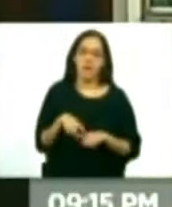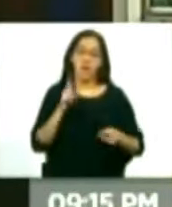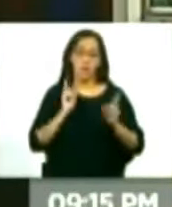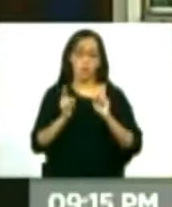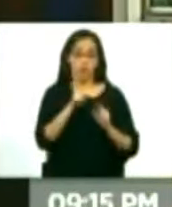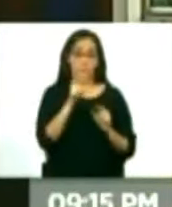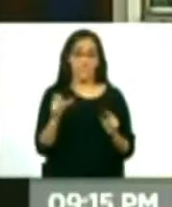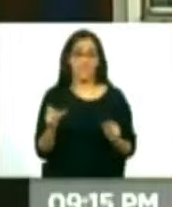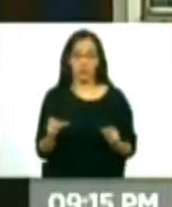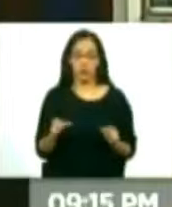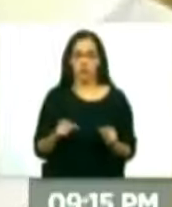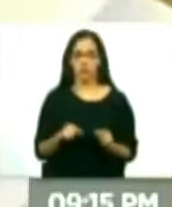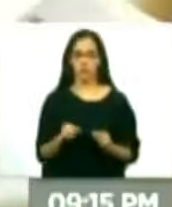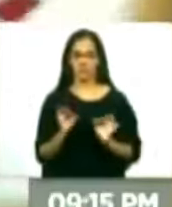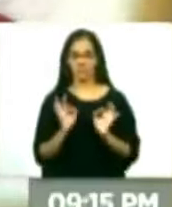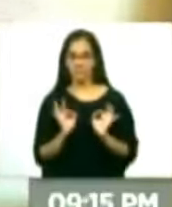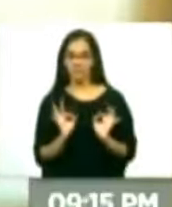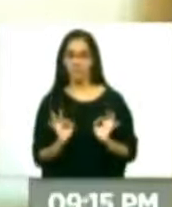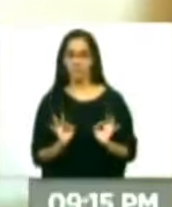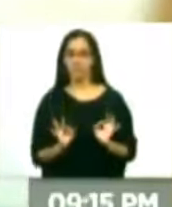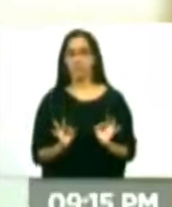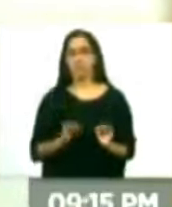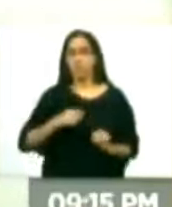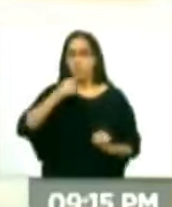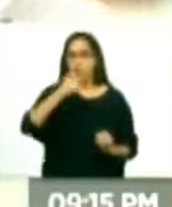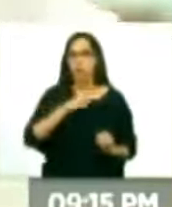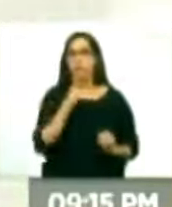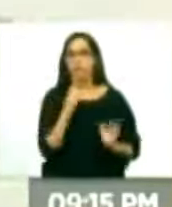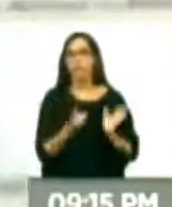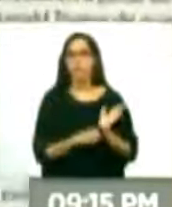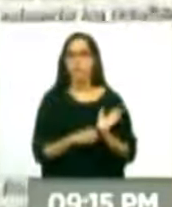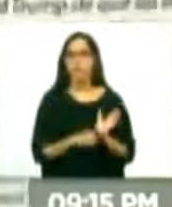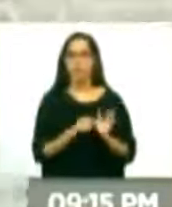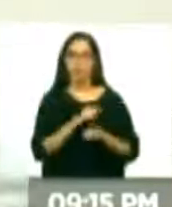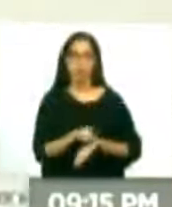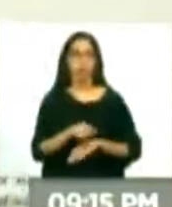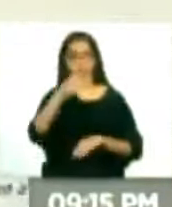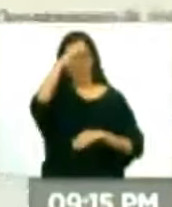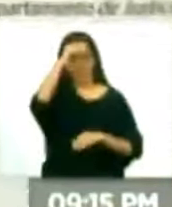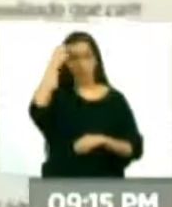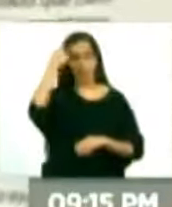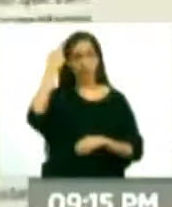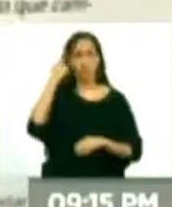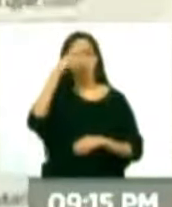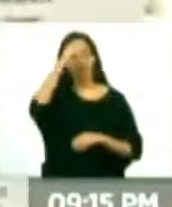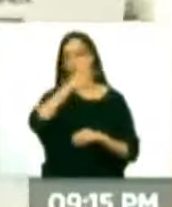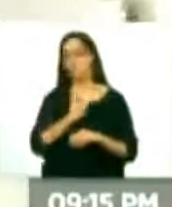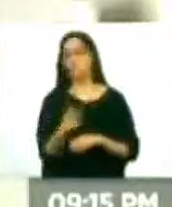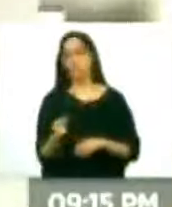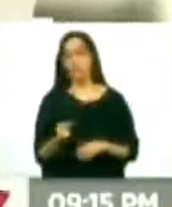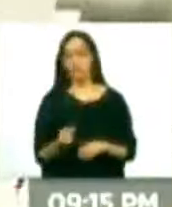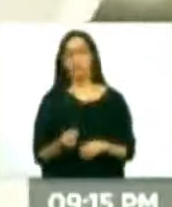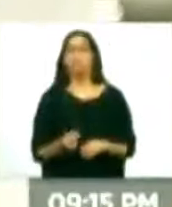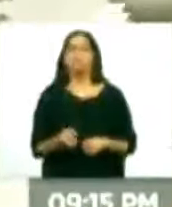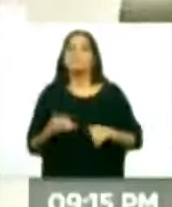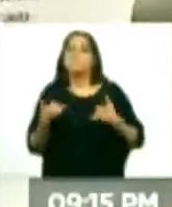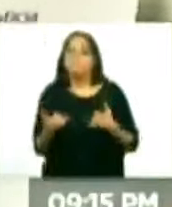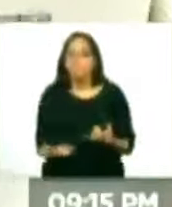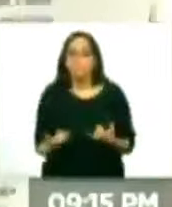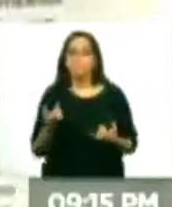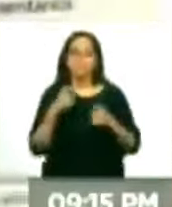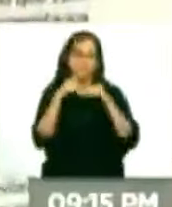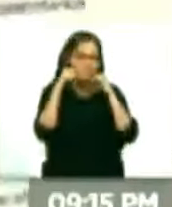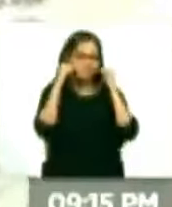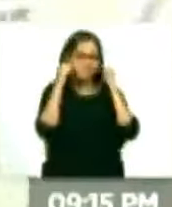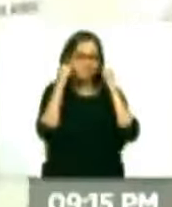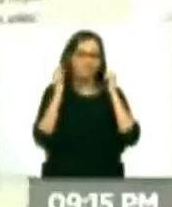en particular. Y este es un tipo que le cumple órdenes a Trump. Pero como sabe que Trump se va, entonces ahora quiere sonreírle